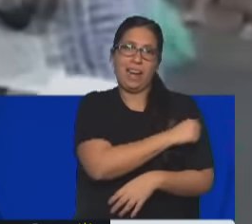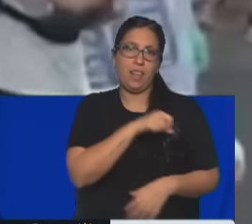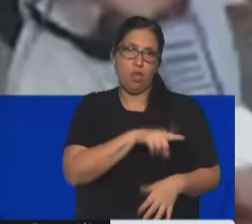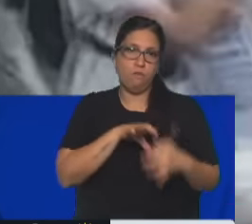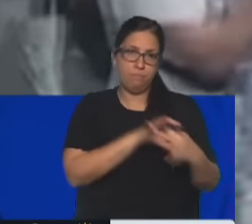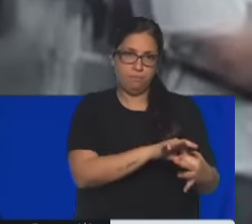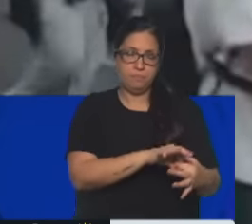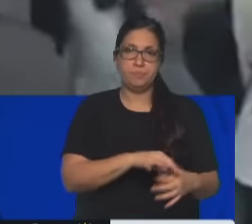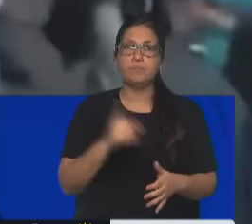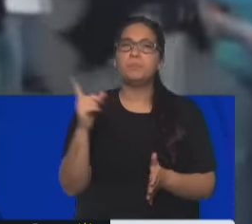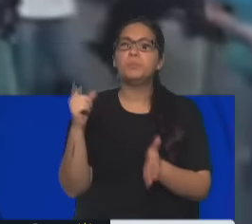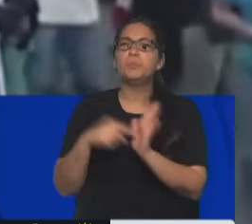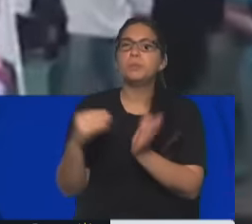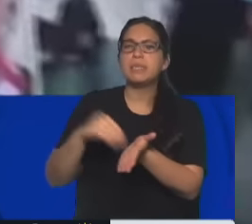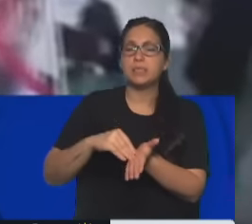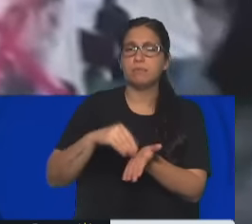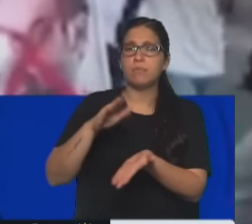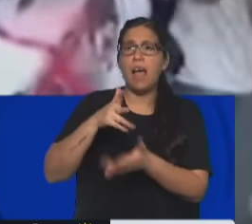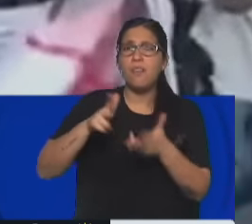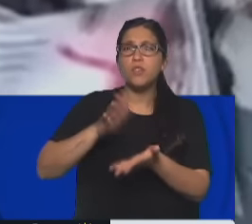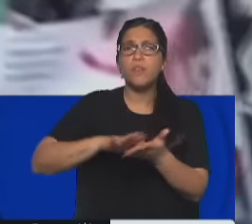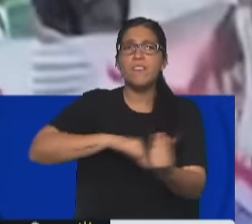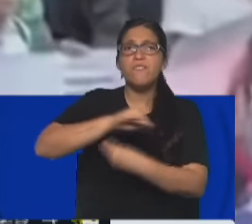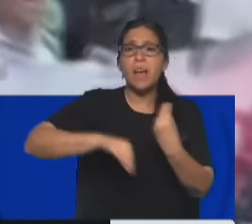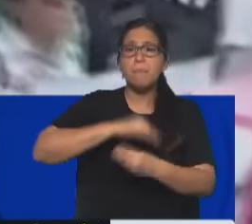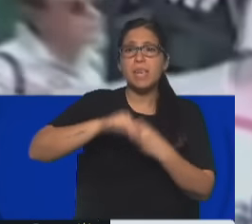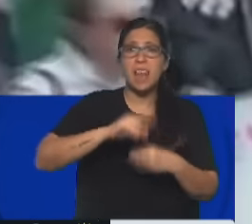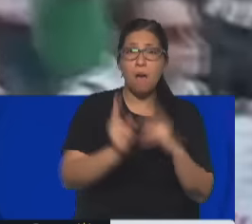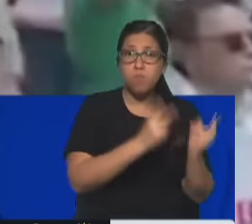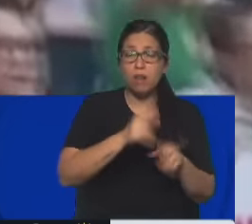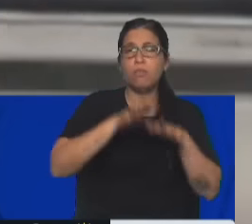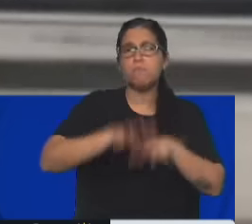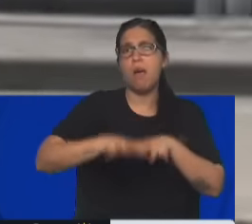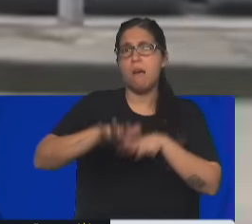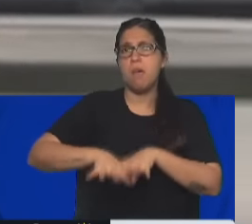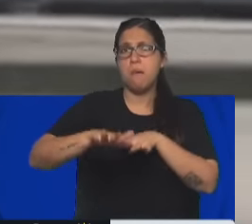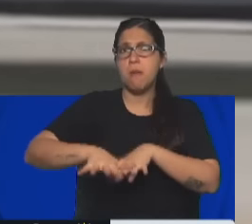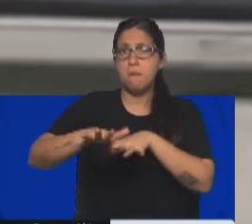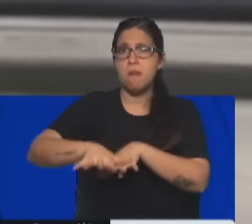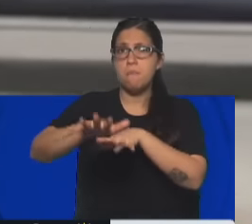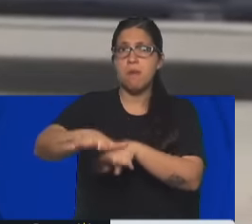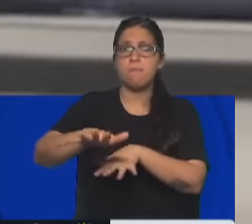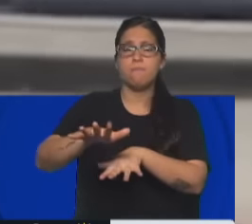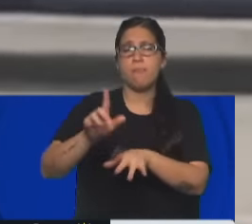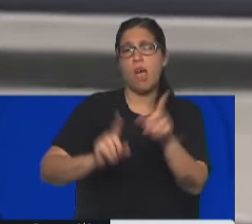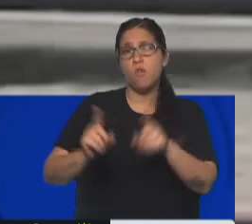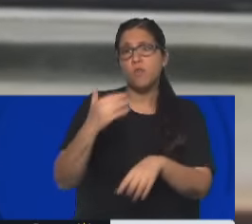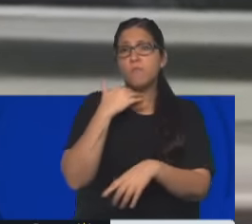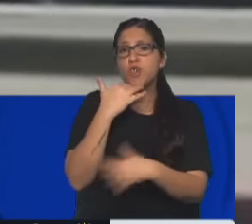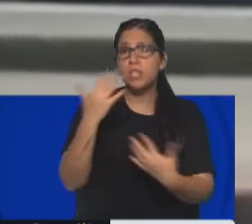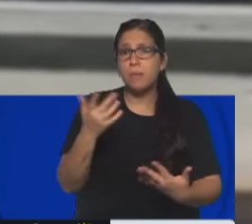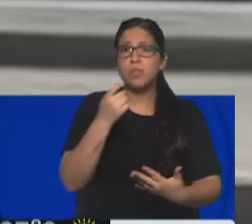sumar. Una, cuando hablábamos de las manifestaciones de los familiares, que en muchos casos todavía no saben, digamos, efectivamente si